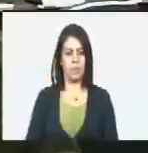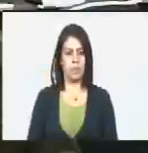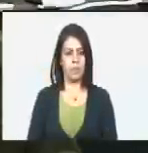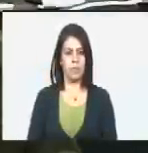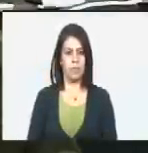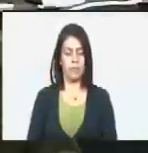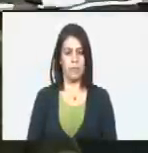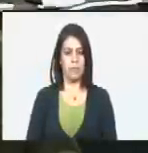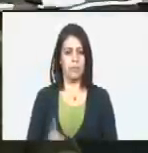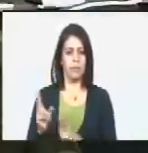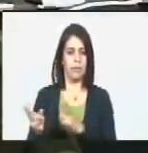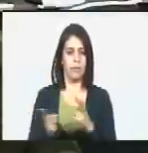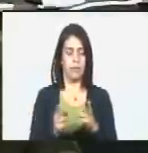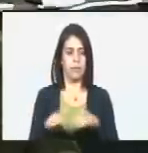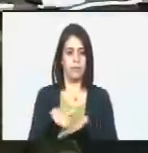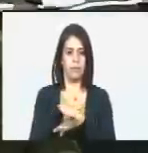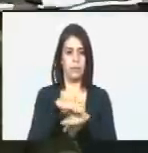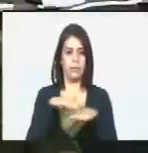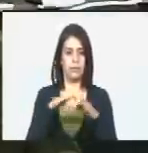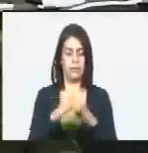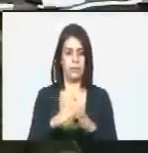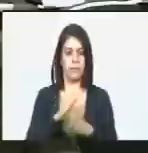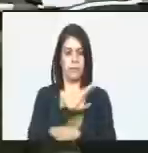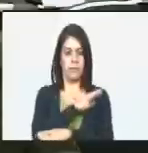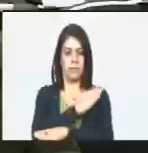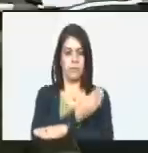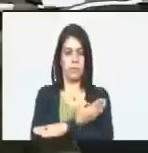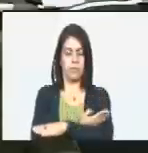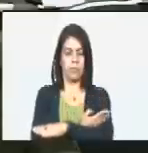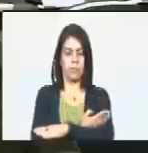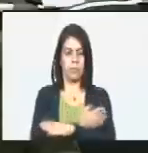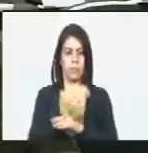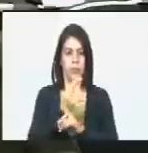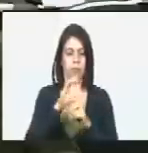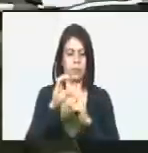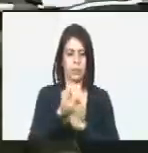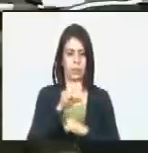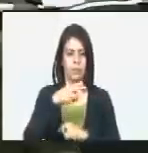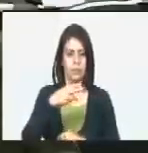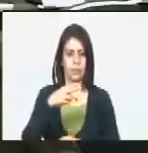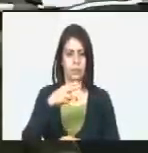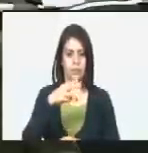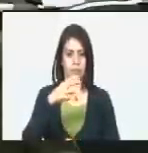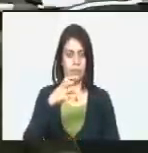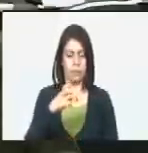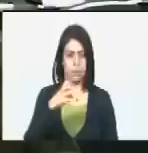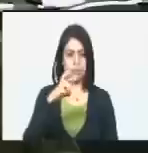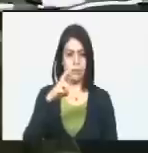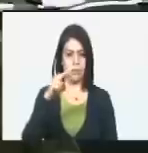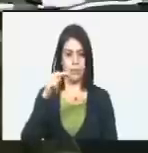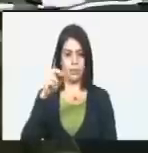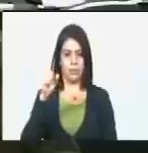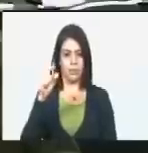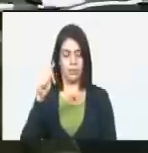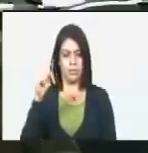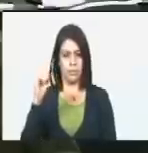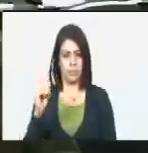invitado por el ministro del Poder Popular para la Cultura, Ernesto Villegas, estuvimos en la ciudad de